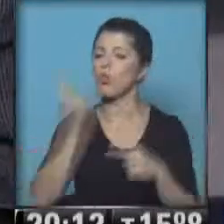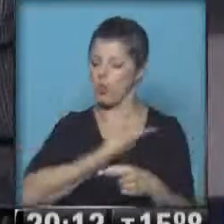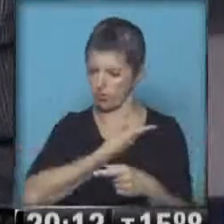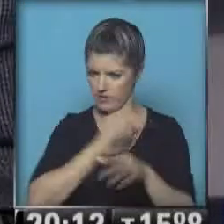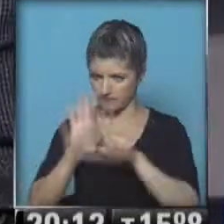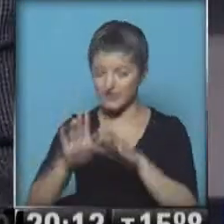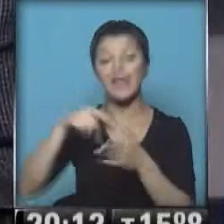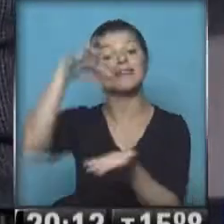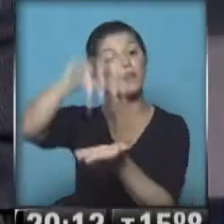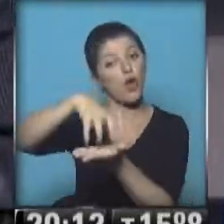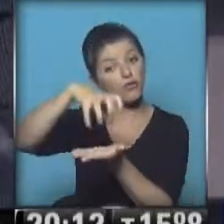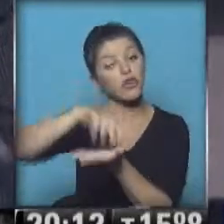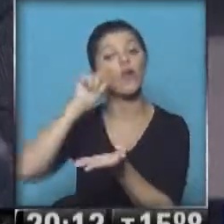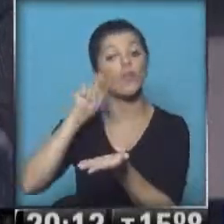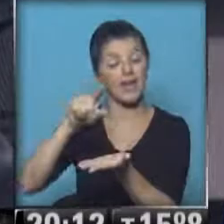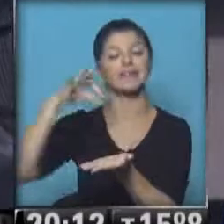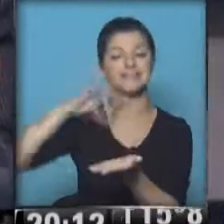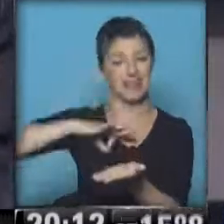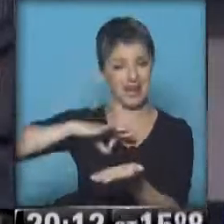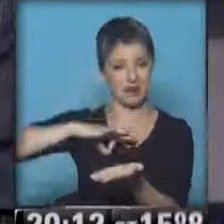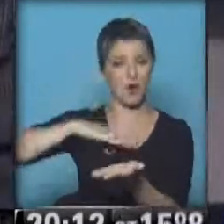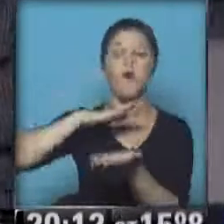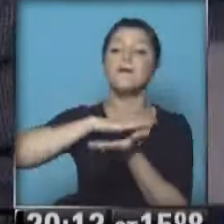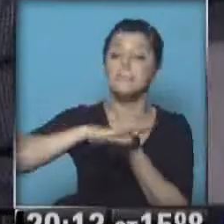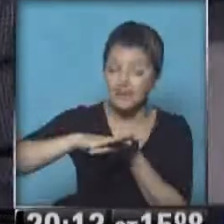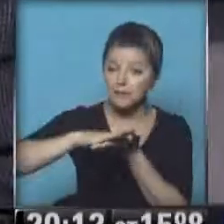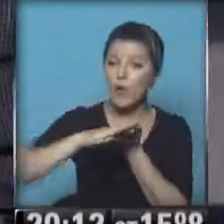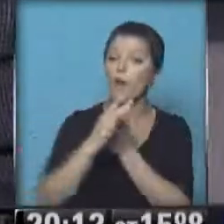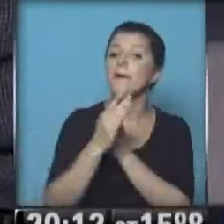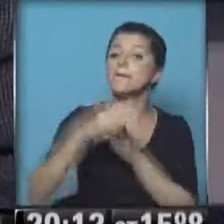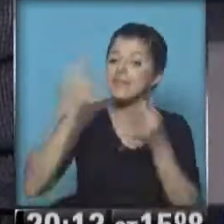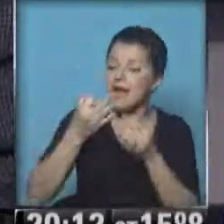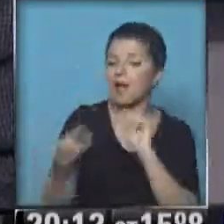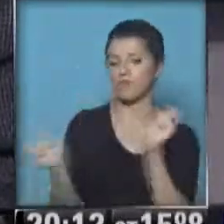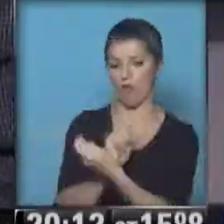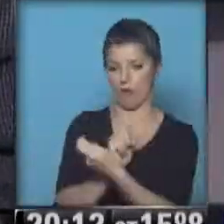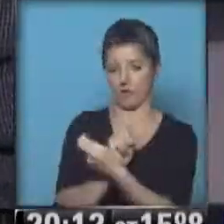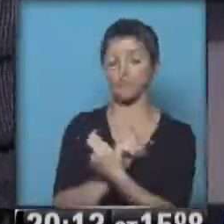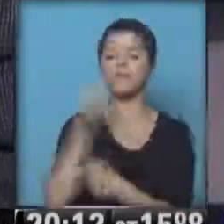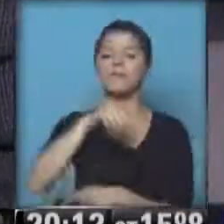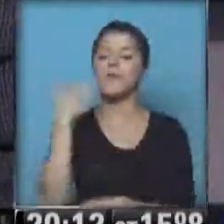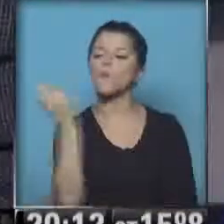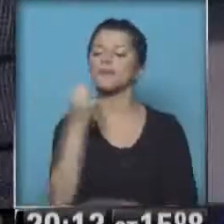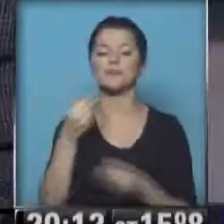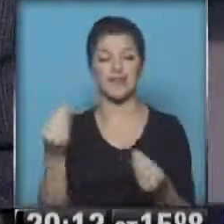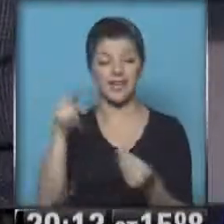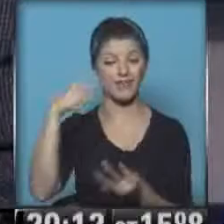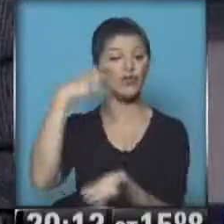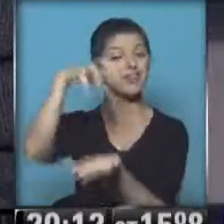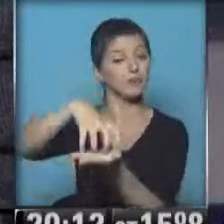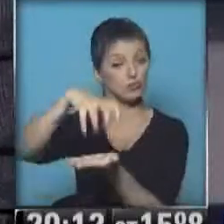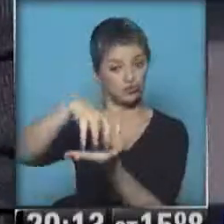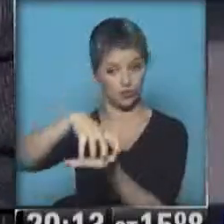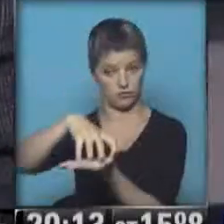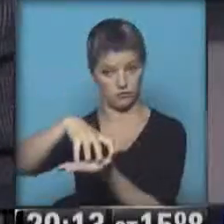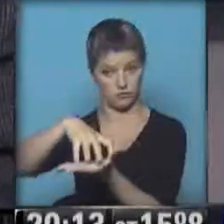el Consejo del Salario? Consejo del Salario Mínimo Vital y Móvil. Y la relevancia es que es una institución